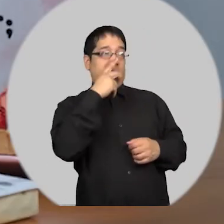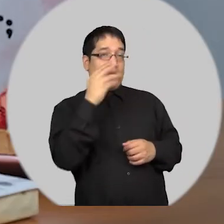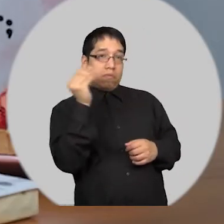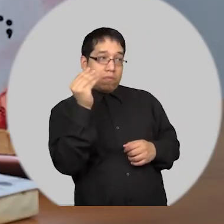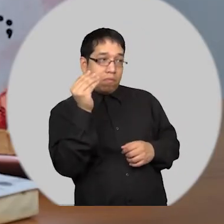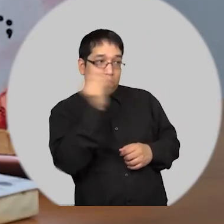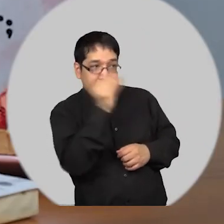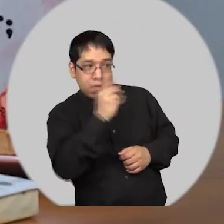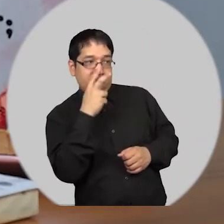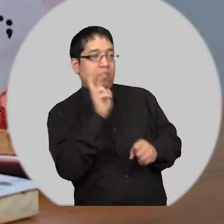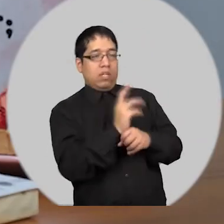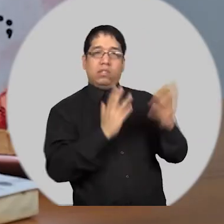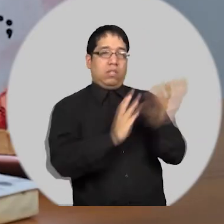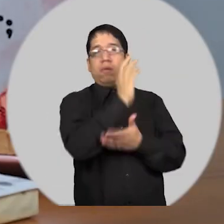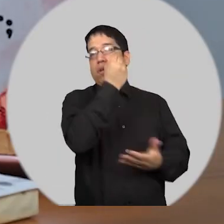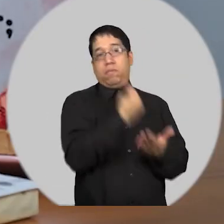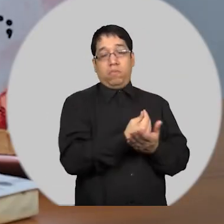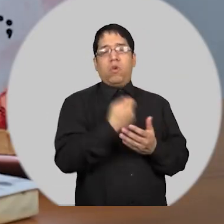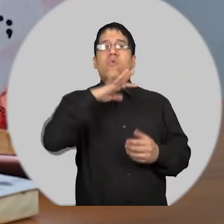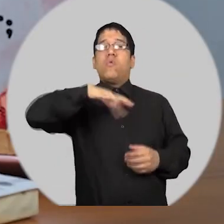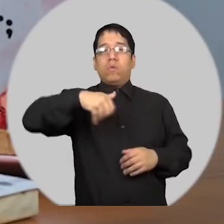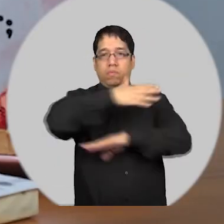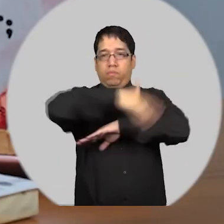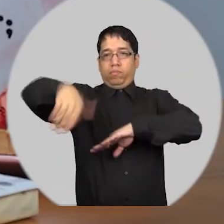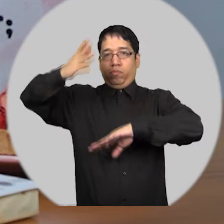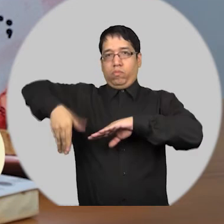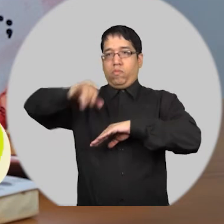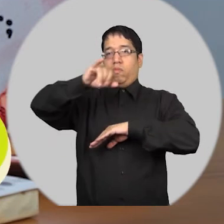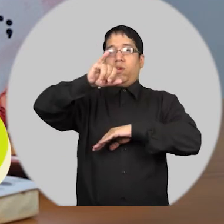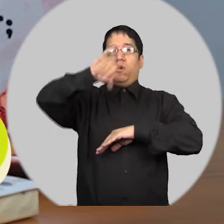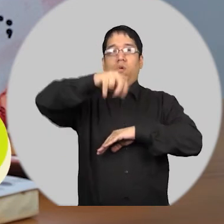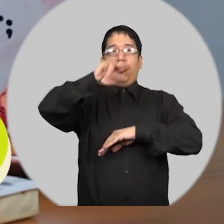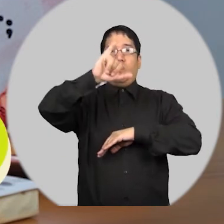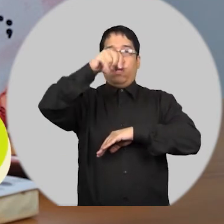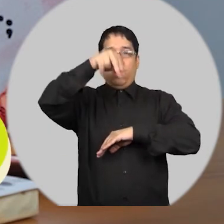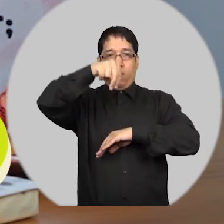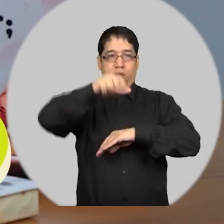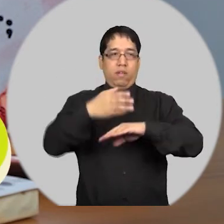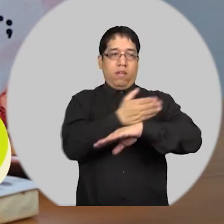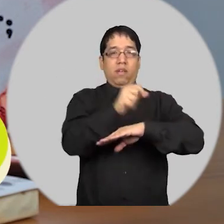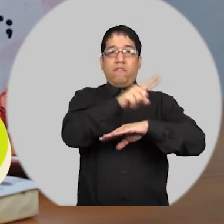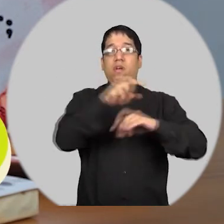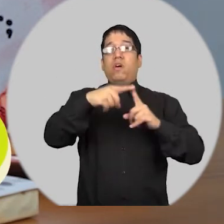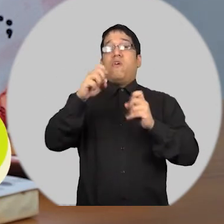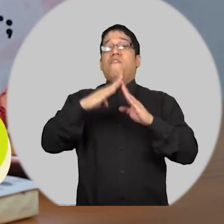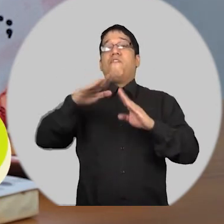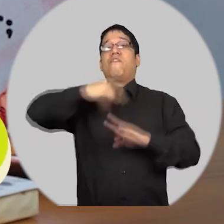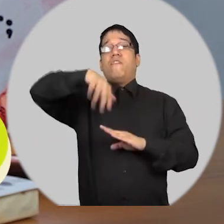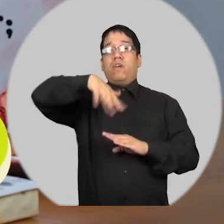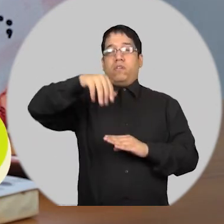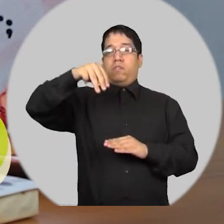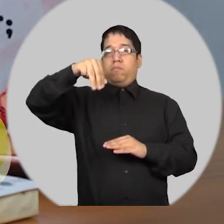nuestro salón, siempre vas a encontrar. Nosotros estamos sobre las calles Juliana y Fran y Gaudioso Núñez, del barrio Seminario